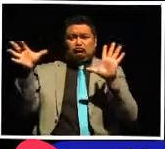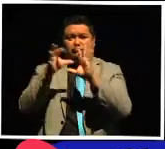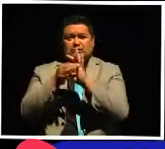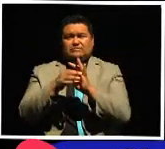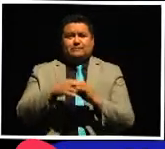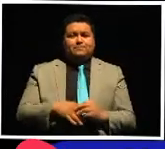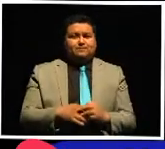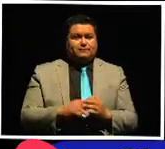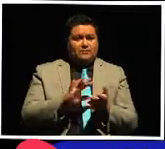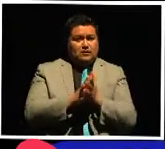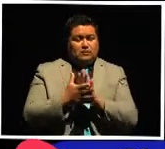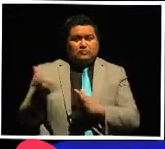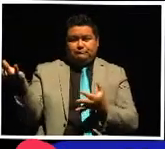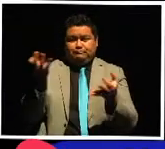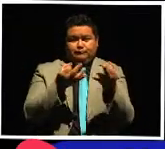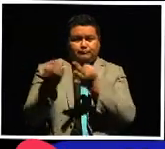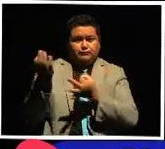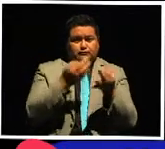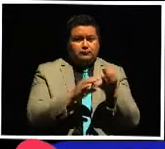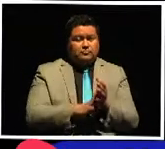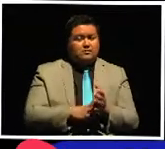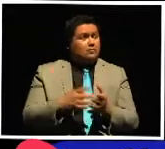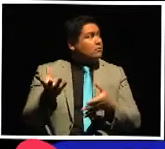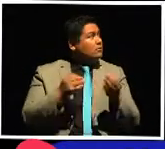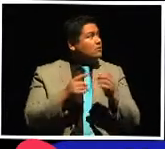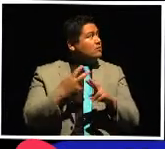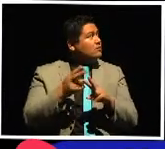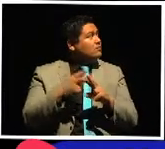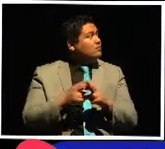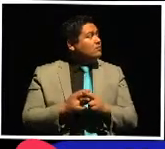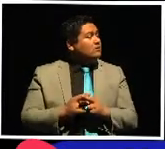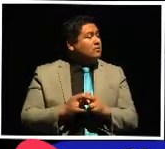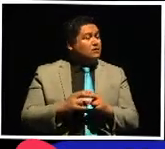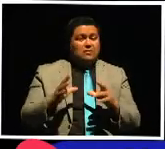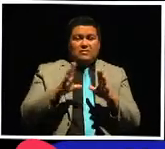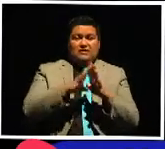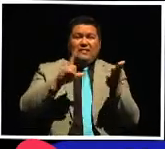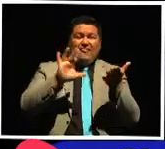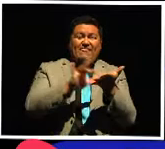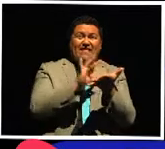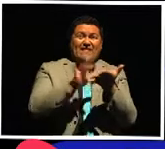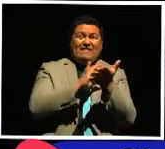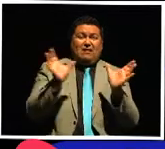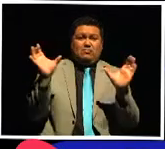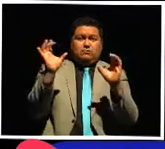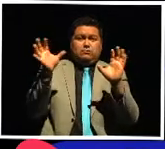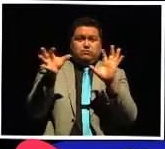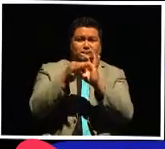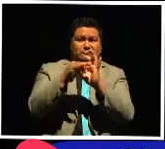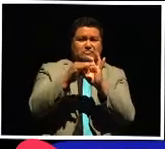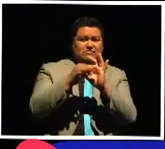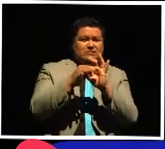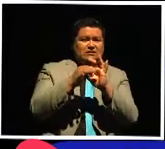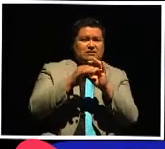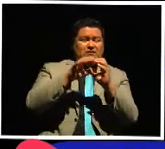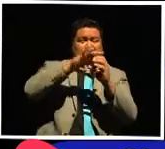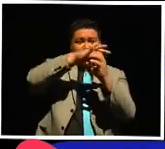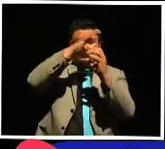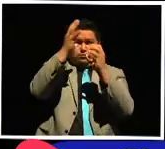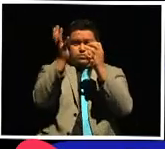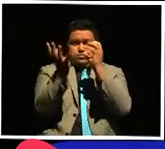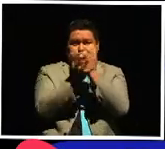juntando todos los telescopios, sus datos, creamos un telescopio virtual el tamaño de la Tierra, con el círculo blanco.